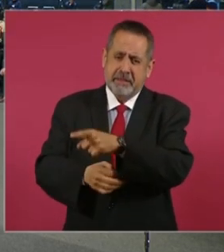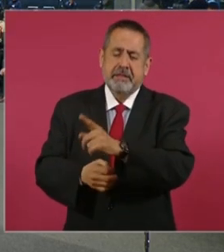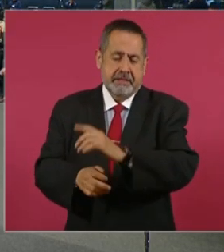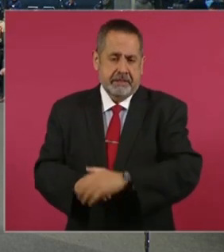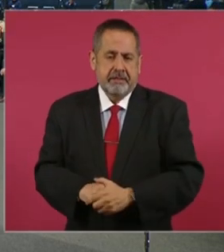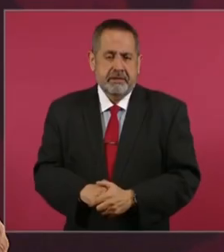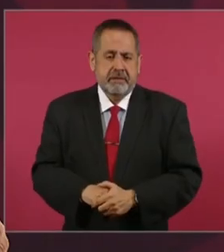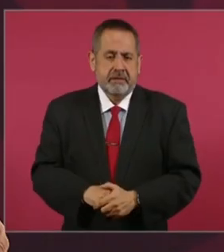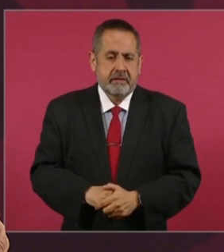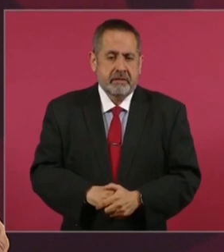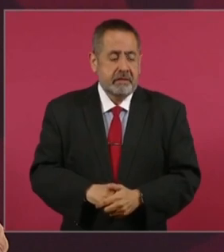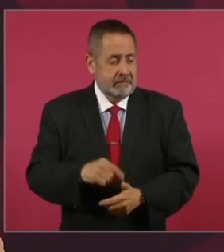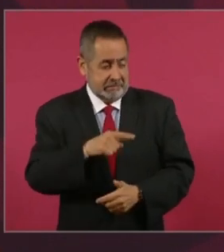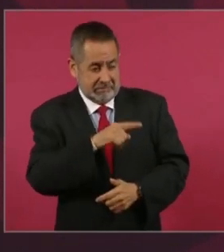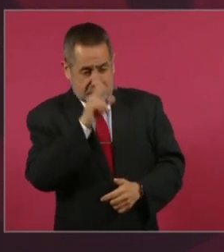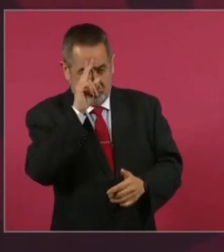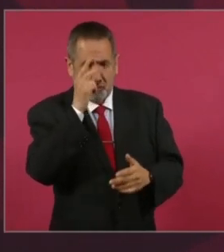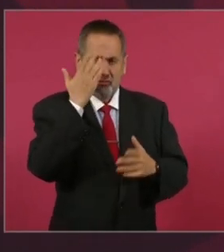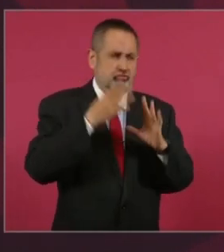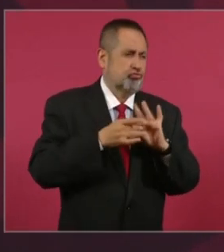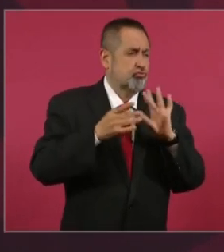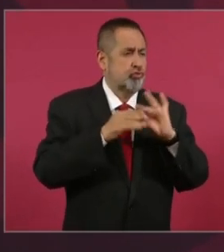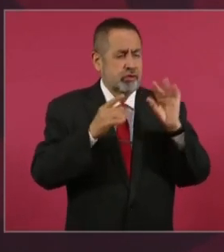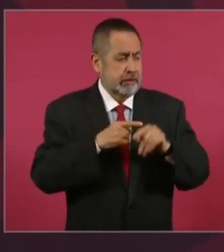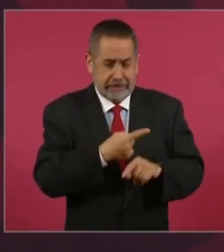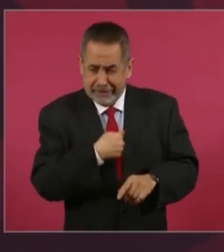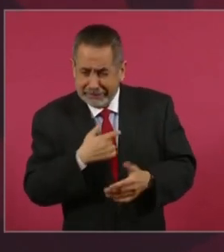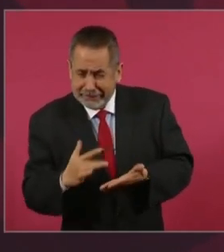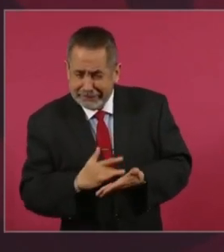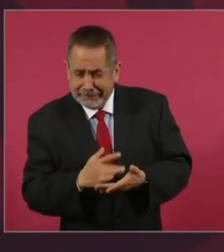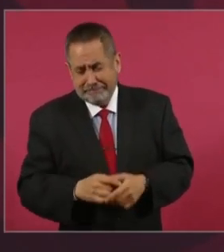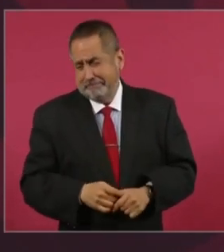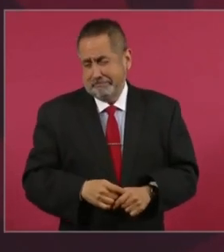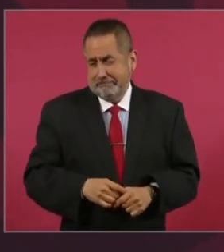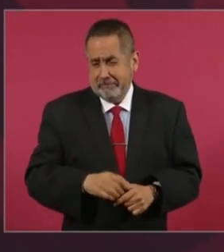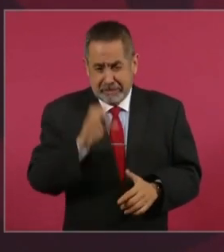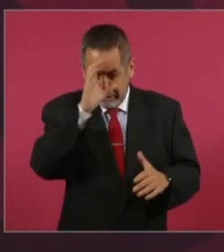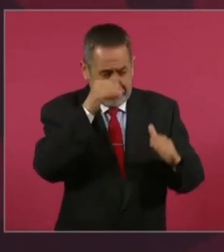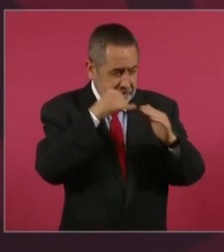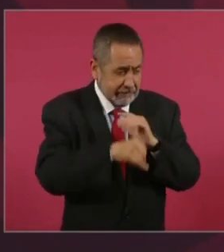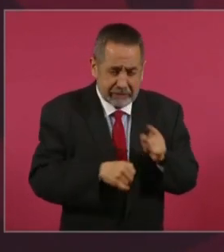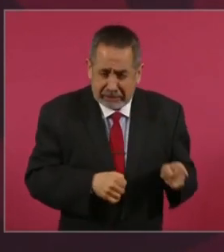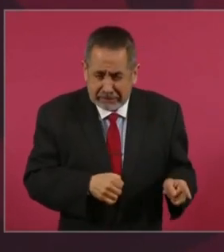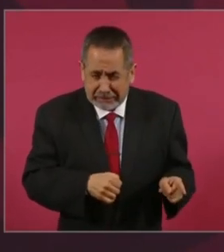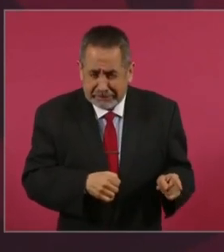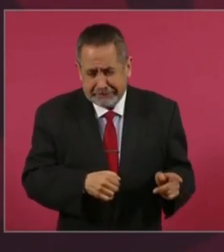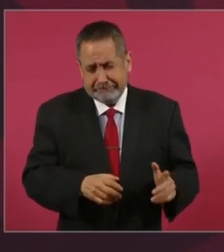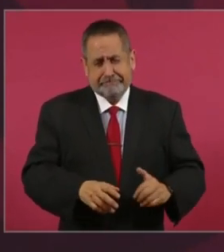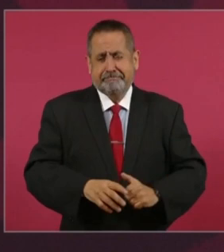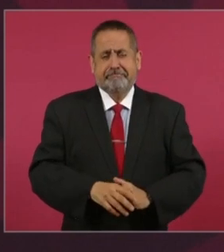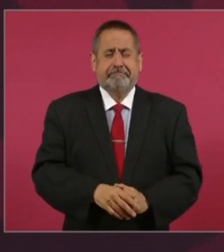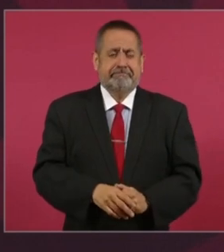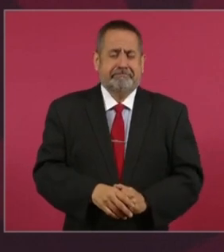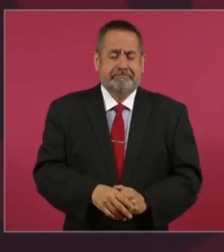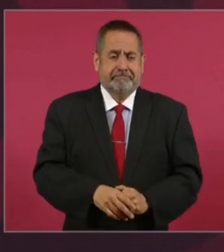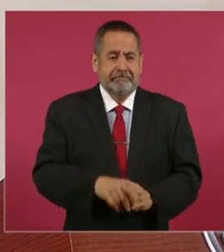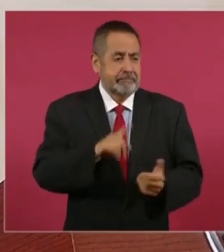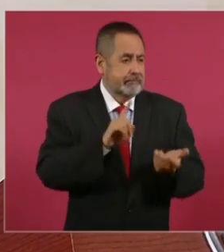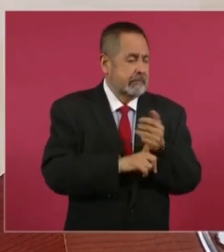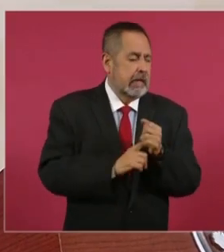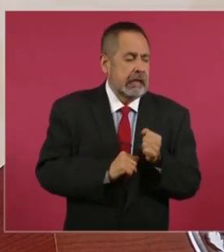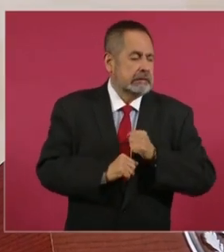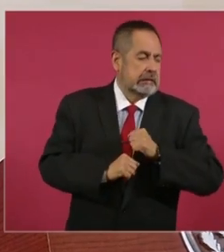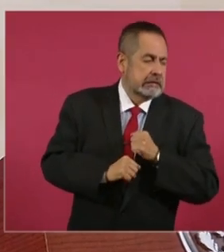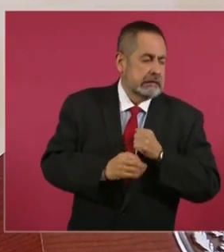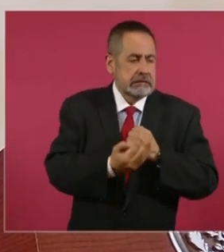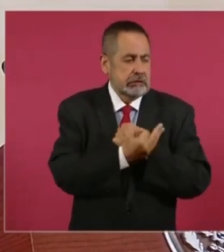Los intelectuales orgánicos, los científicos, los traficantes